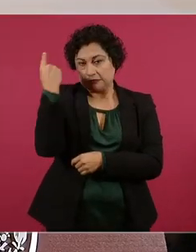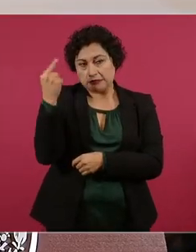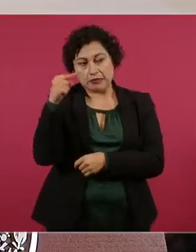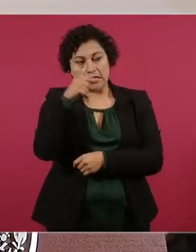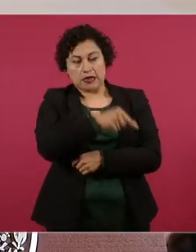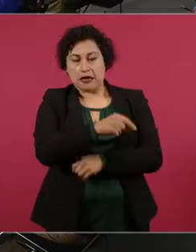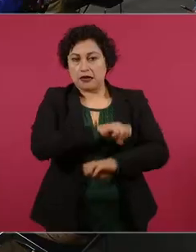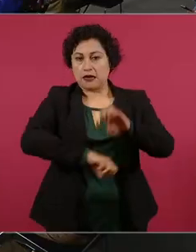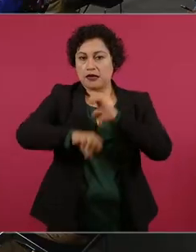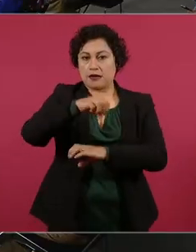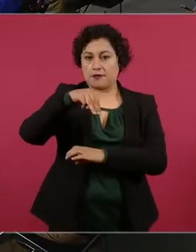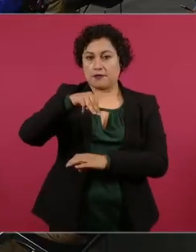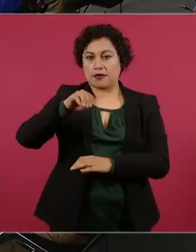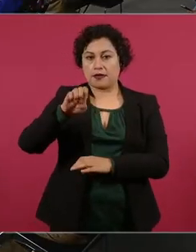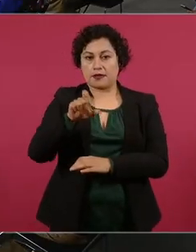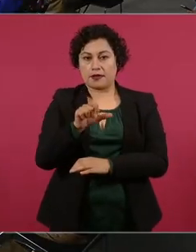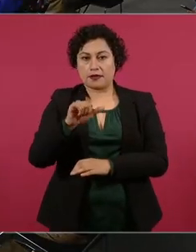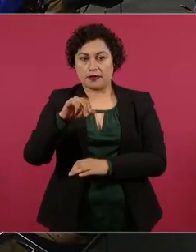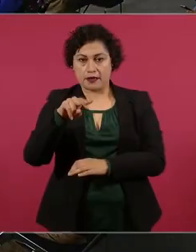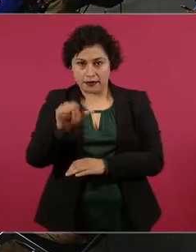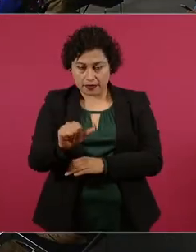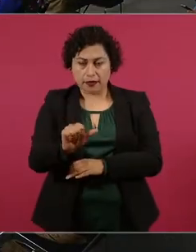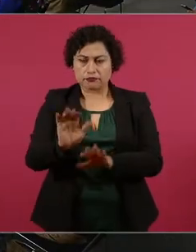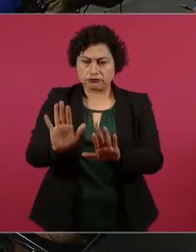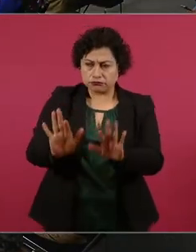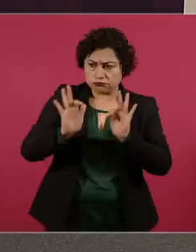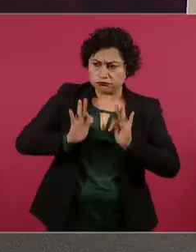haber oportunidades de trabajo.